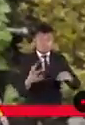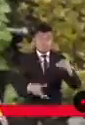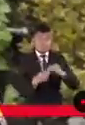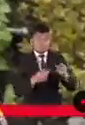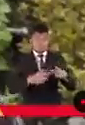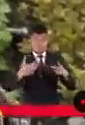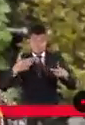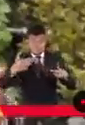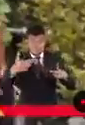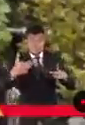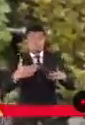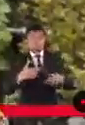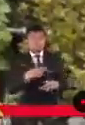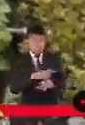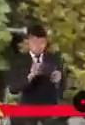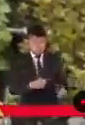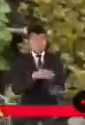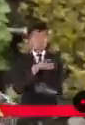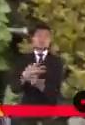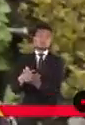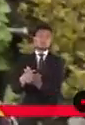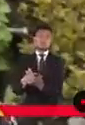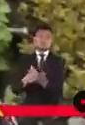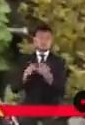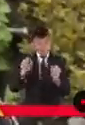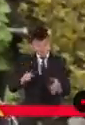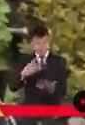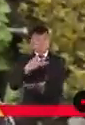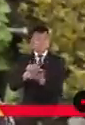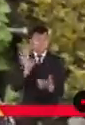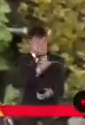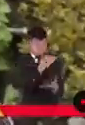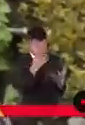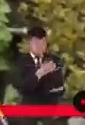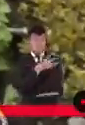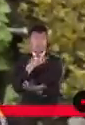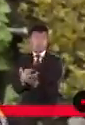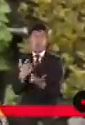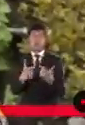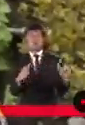y amedrentar a nuestros ciudadanos terminen en la cárcel, que es donde todos los queremos, no libres.